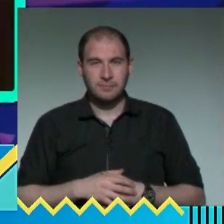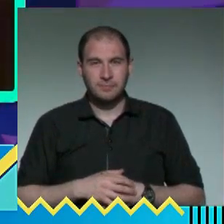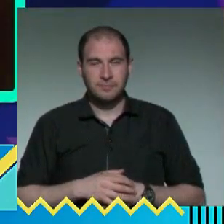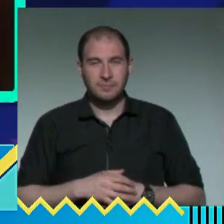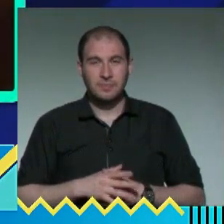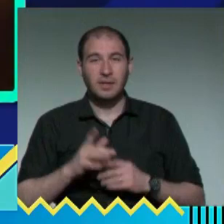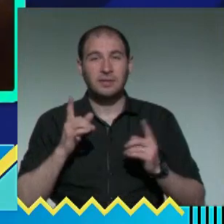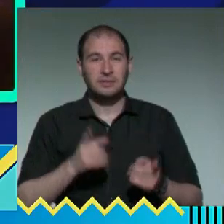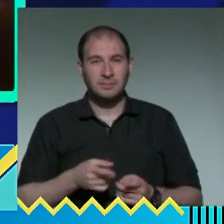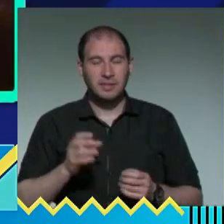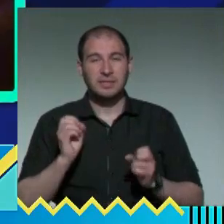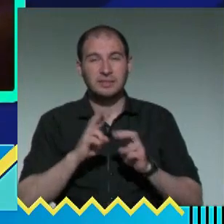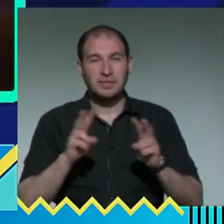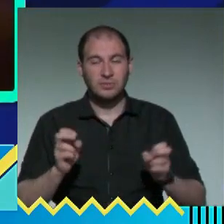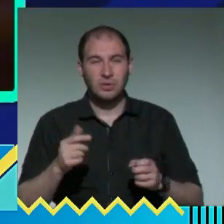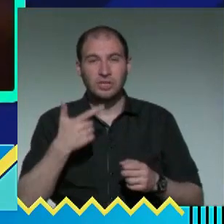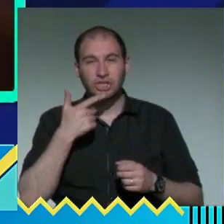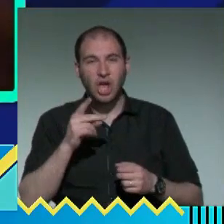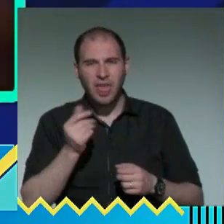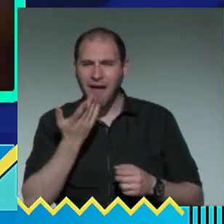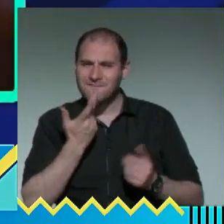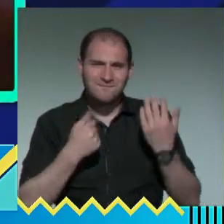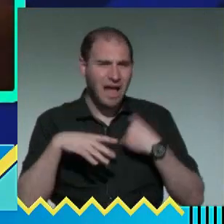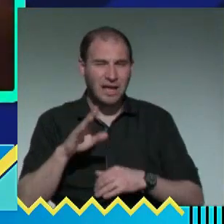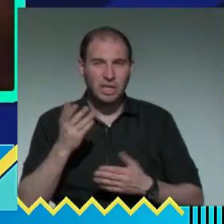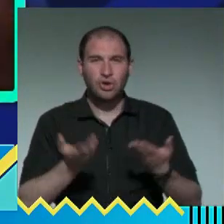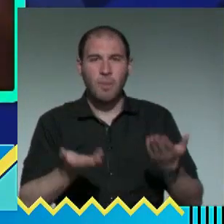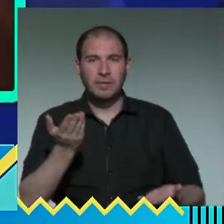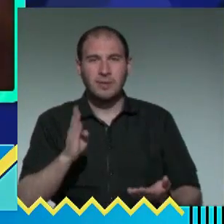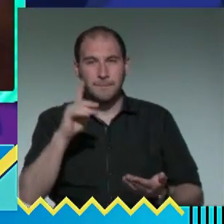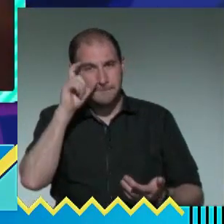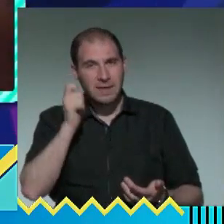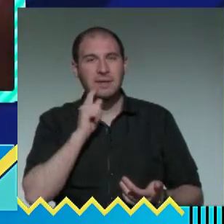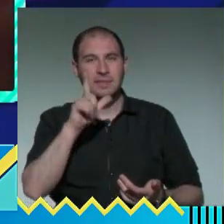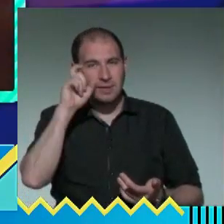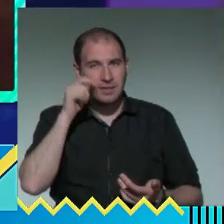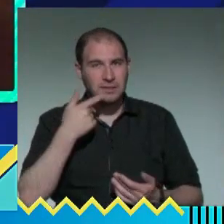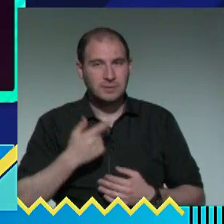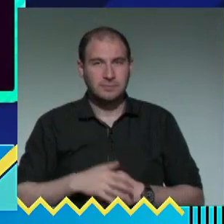Y fue también lo que se llamó la sodamanía, digamos, que se decía, se la comparaba con los Beatles.